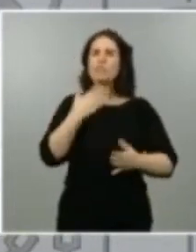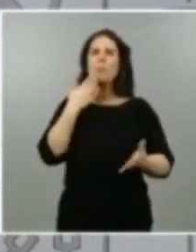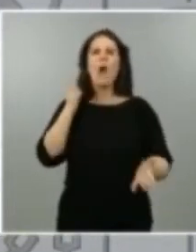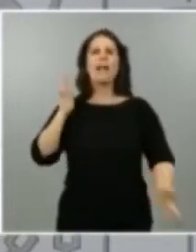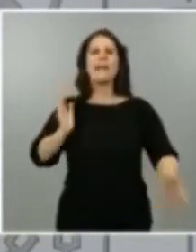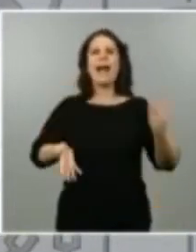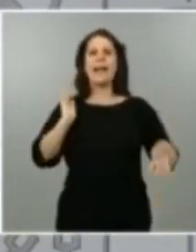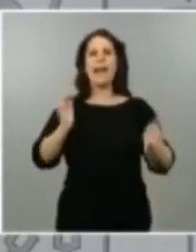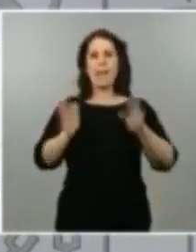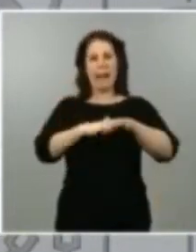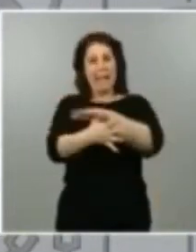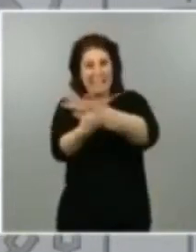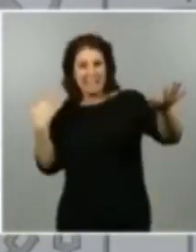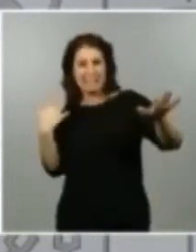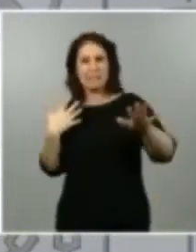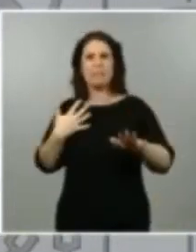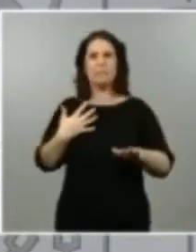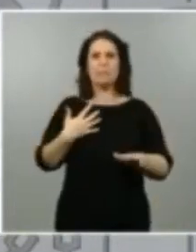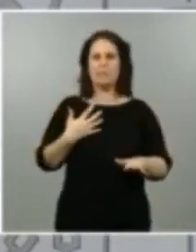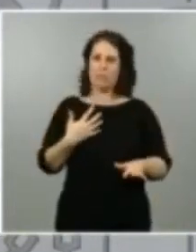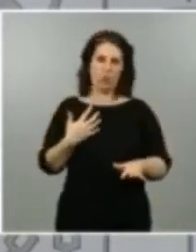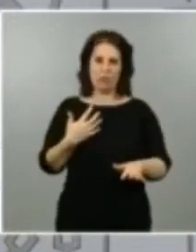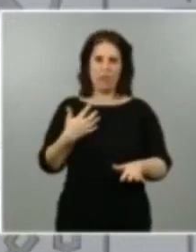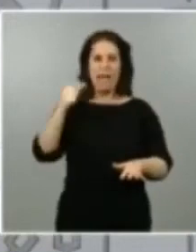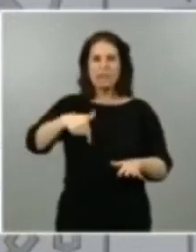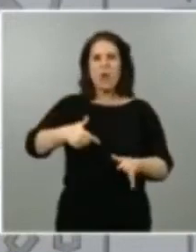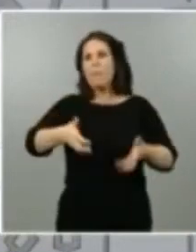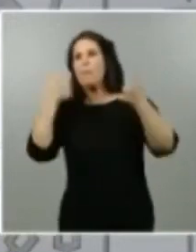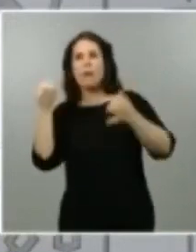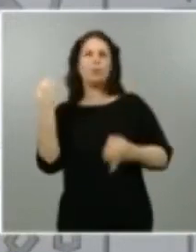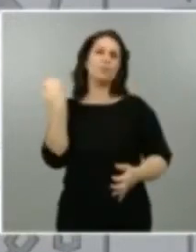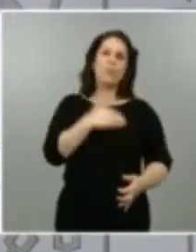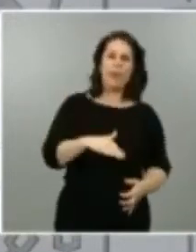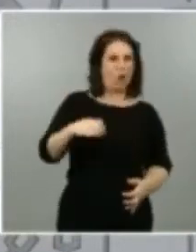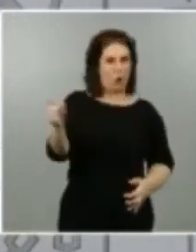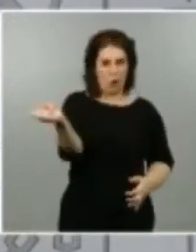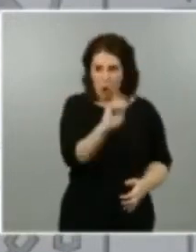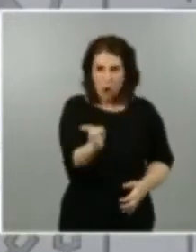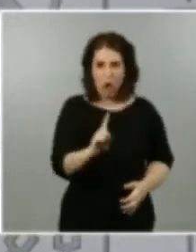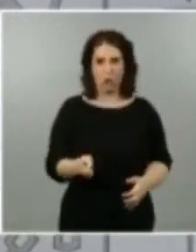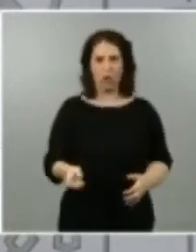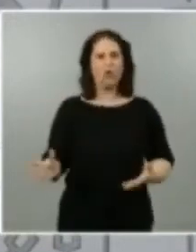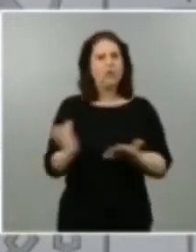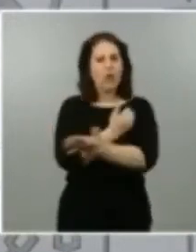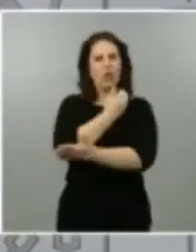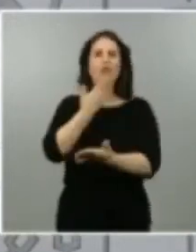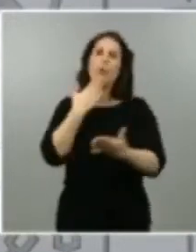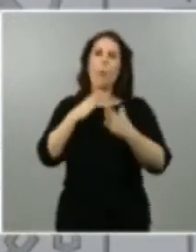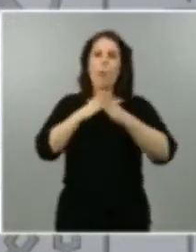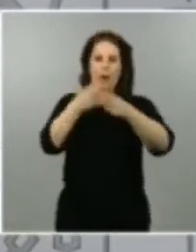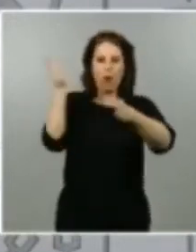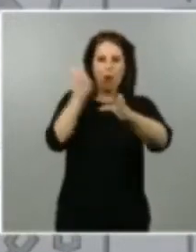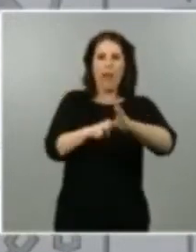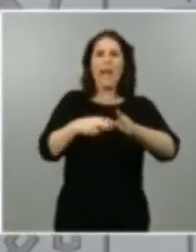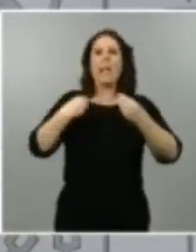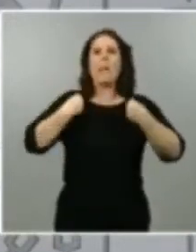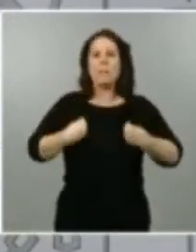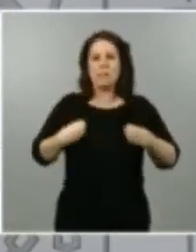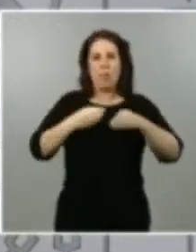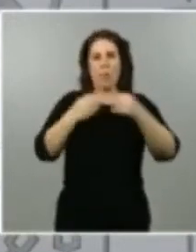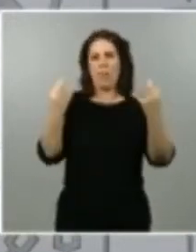epidemia y estamos todos en el mismo barco en valencia en concreto la epidemia ha tenido un impacto